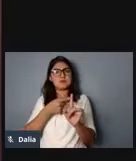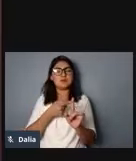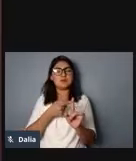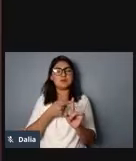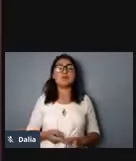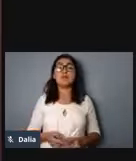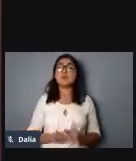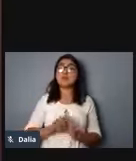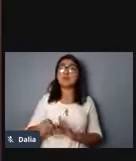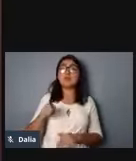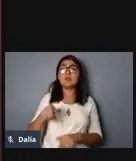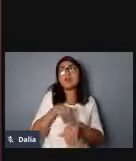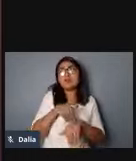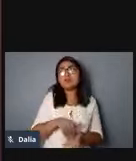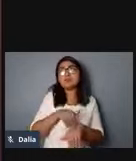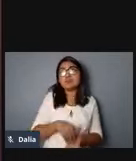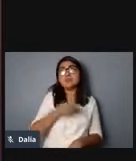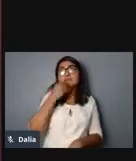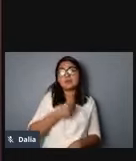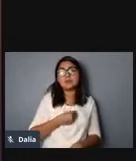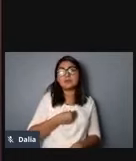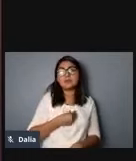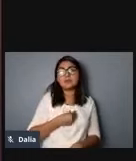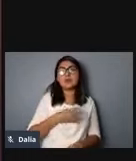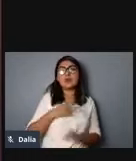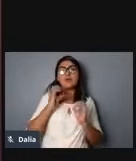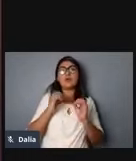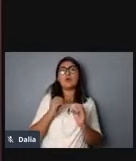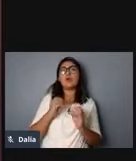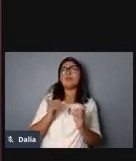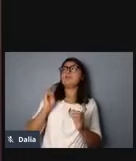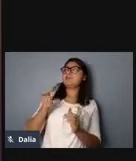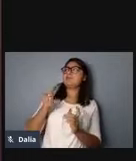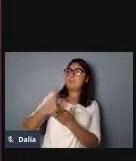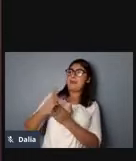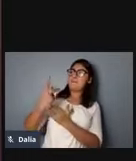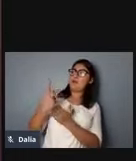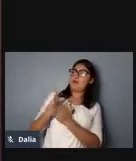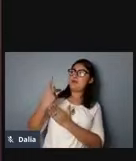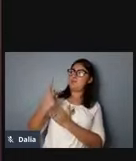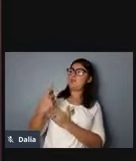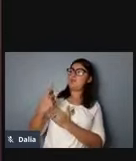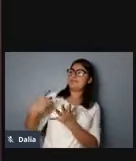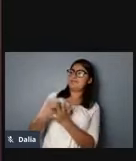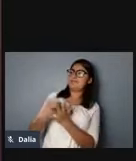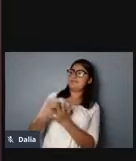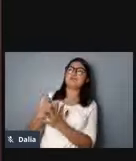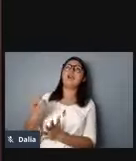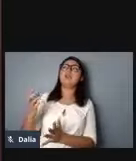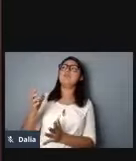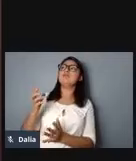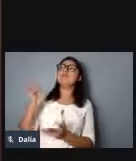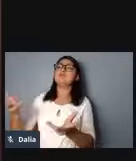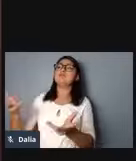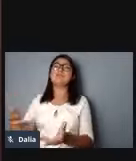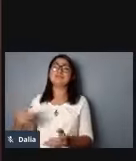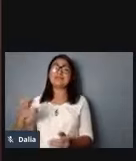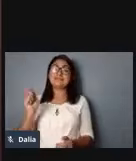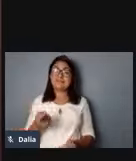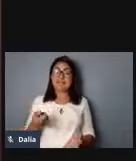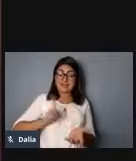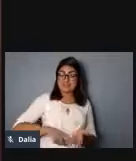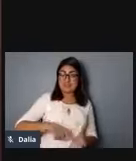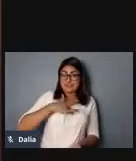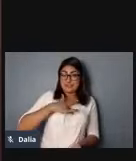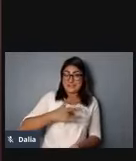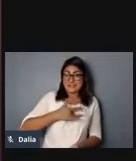por meritocracia, ¿qué creen? Hay mucha falta de compromiso. Entonces, las personas que ya